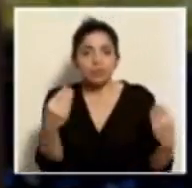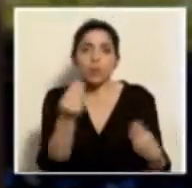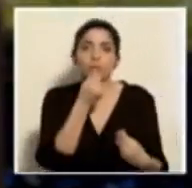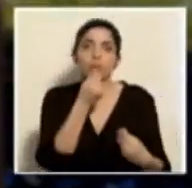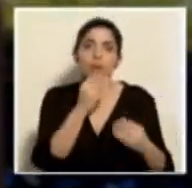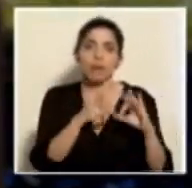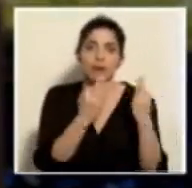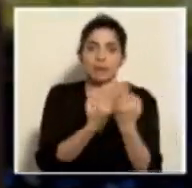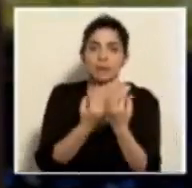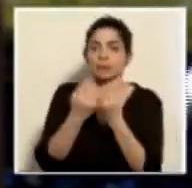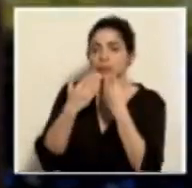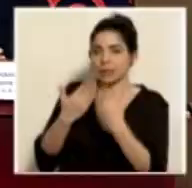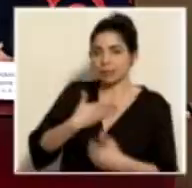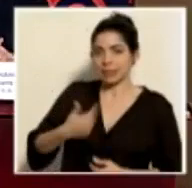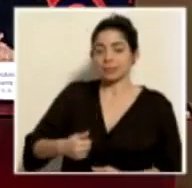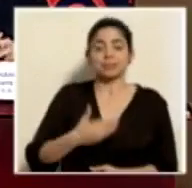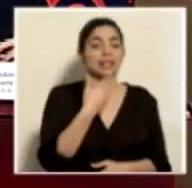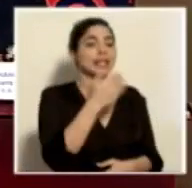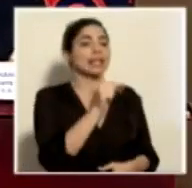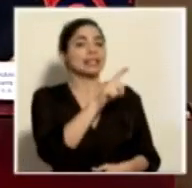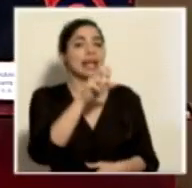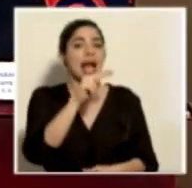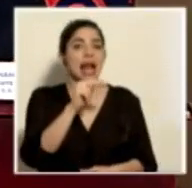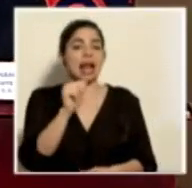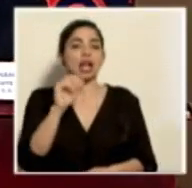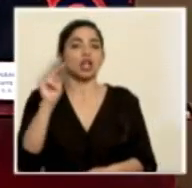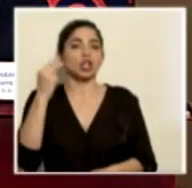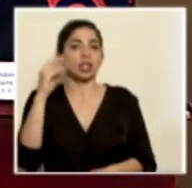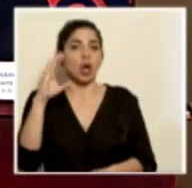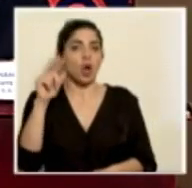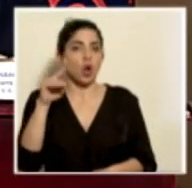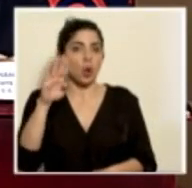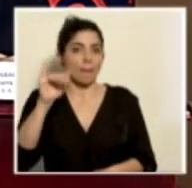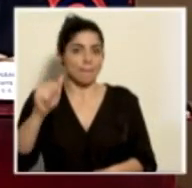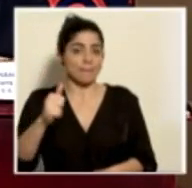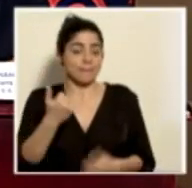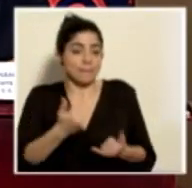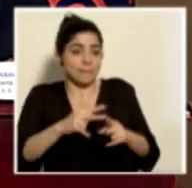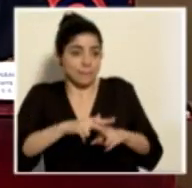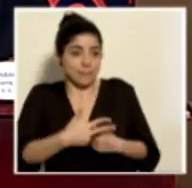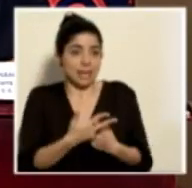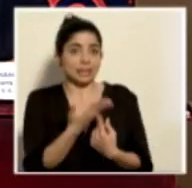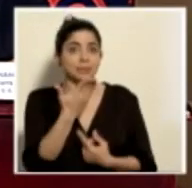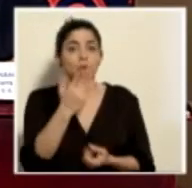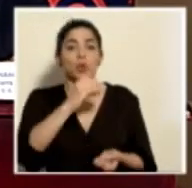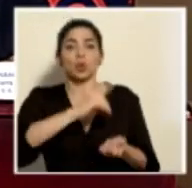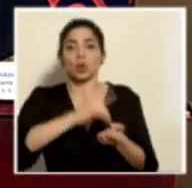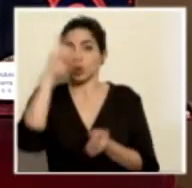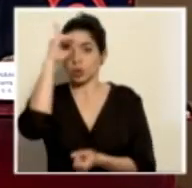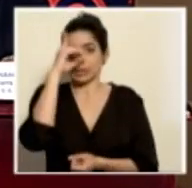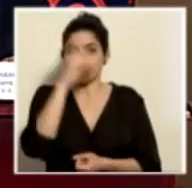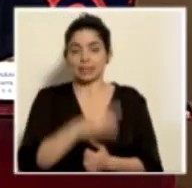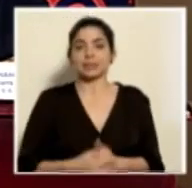a los hogares? Muchísimas gracias, presidente. Gracias, Alan Arroyo, de Noticias Colombia. Si gusta, iniciamos con el doctor